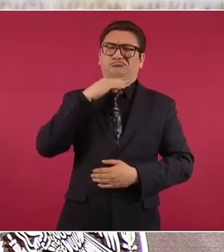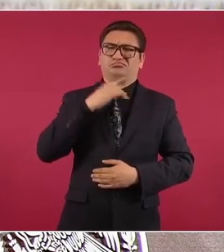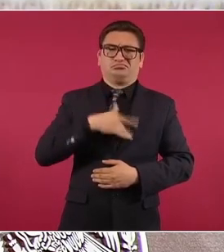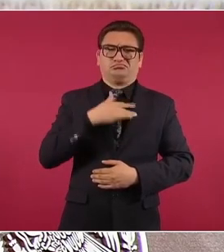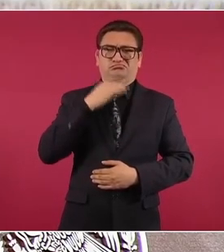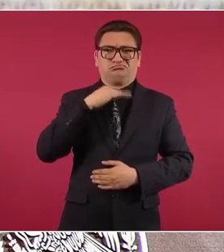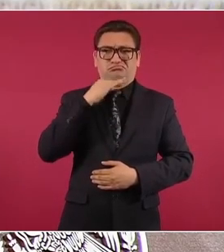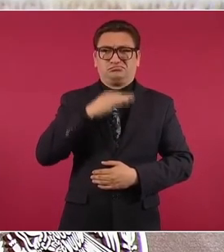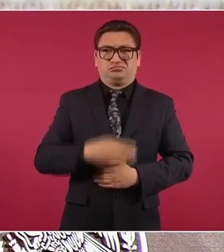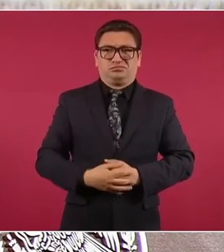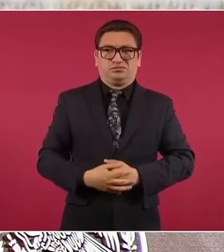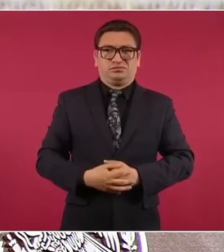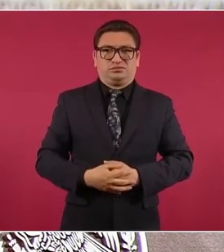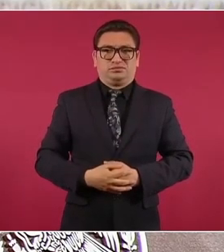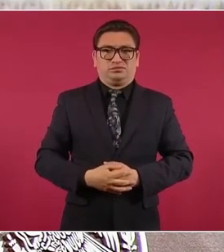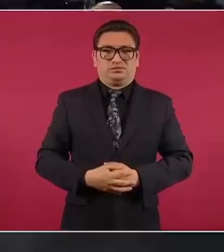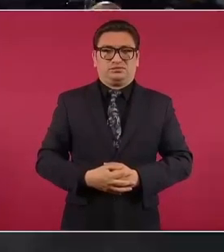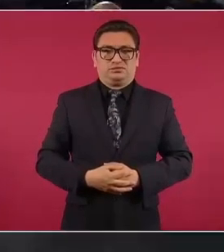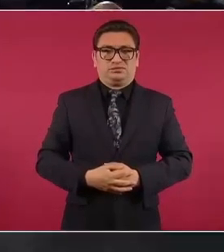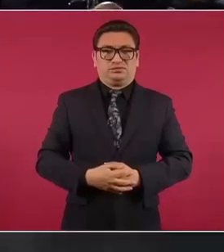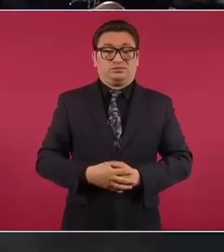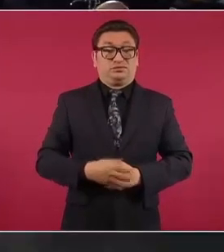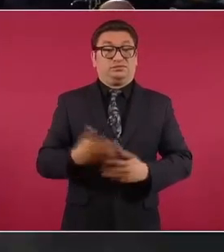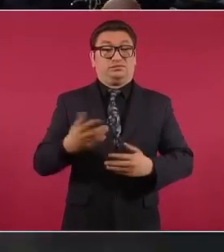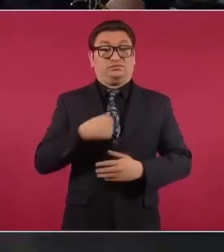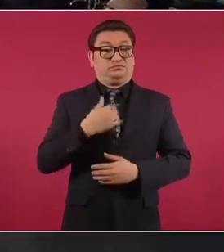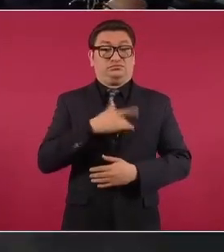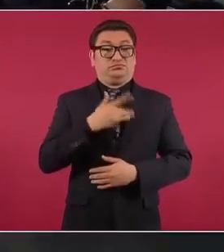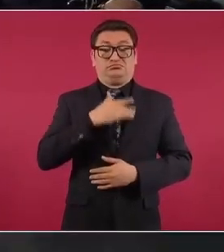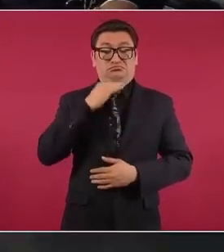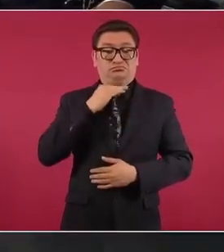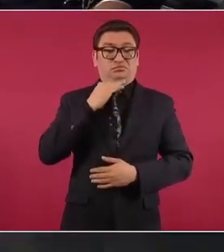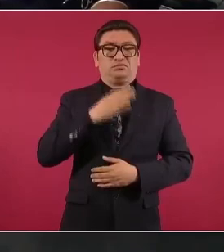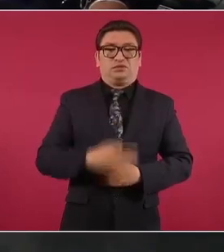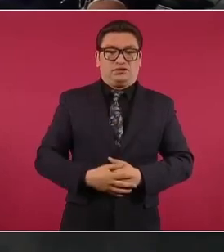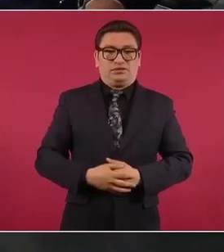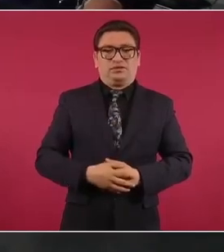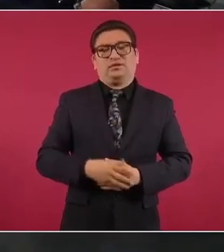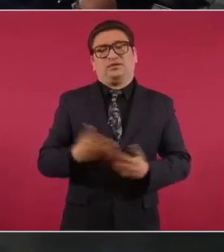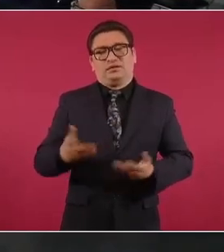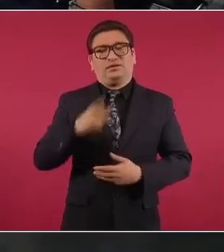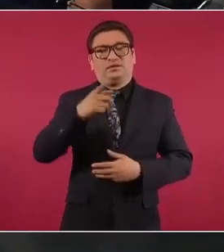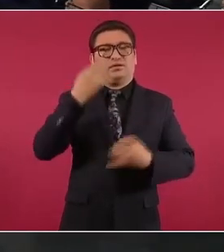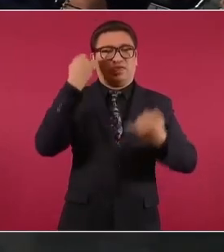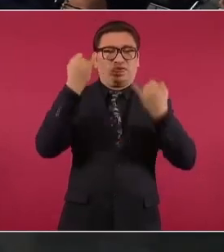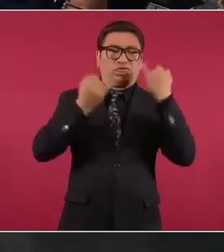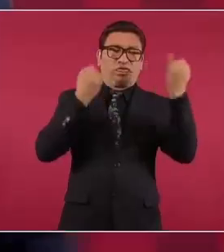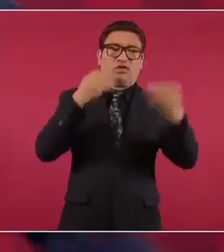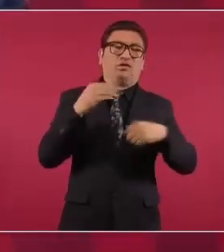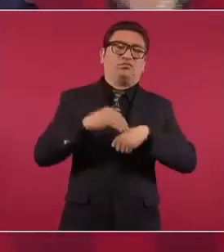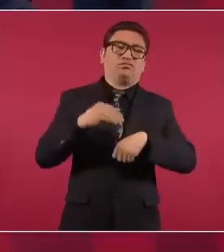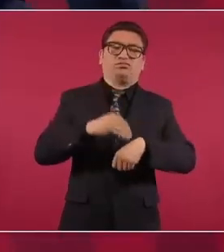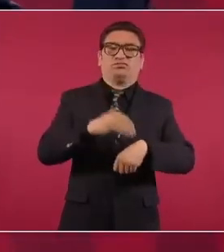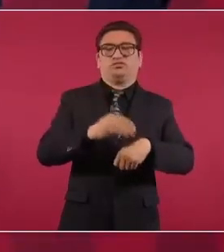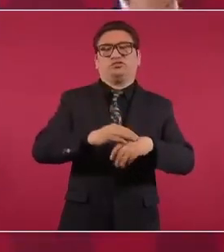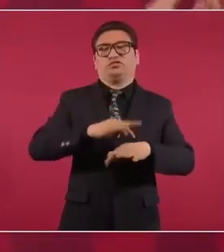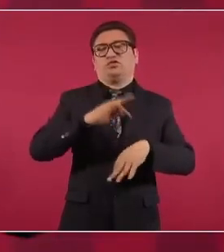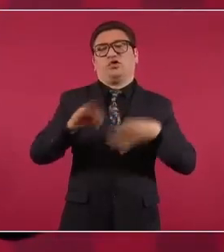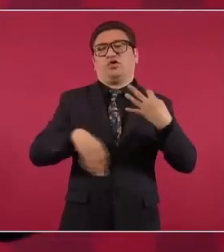dado cuenta. Ah, pues ya lo ve, ya se ve. Sí, van a inventar todo, o sea, es